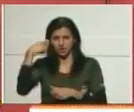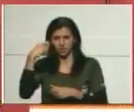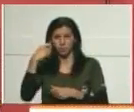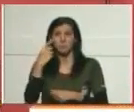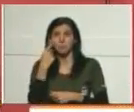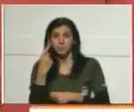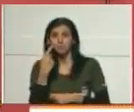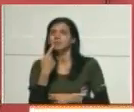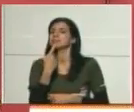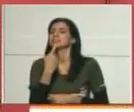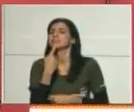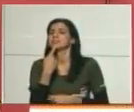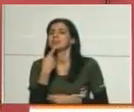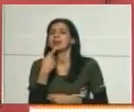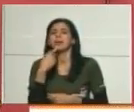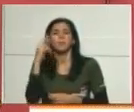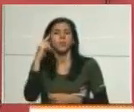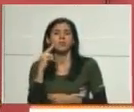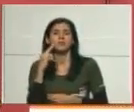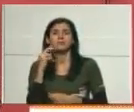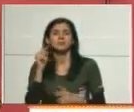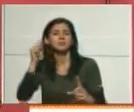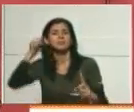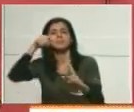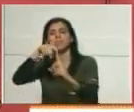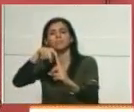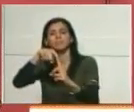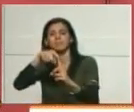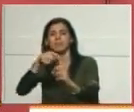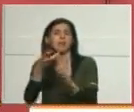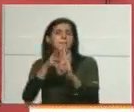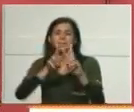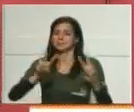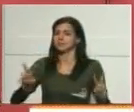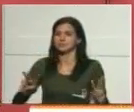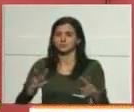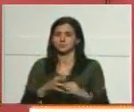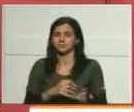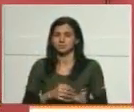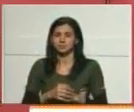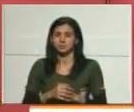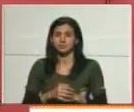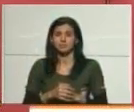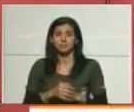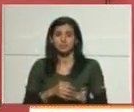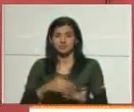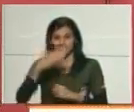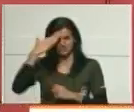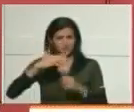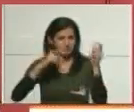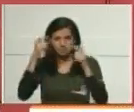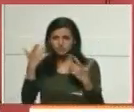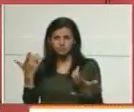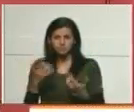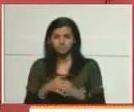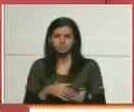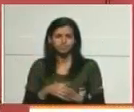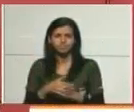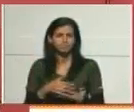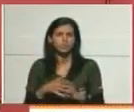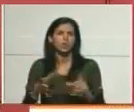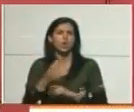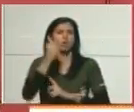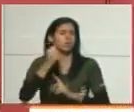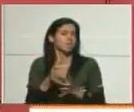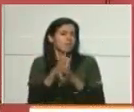paz, decía Bolívar. Nuestro puerto es la paz. El comandante Chávez, su gran legado es haber pacificado este